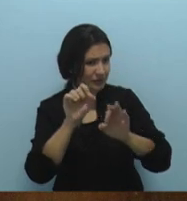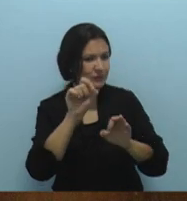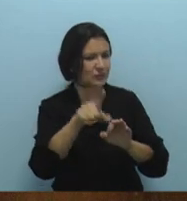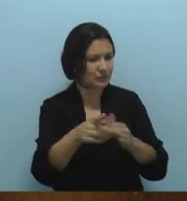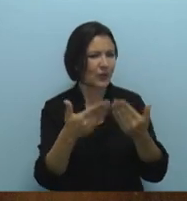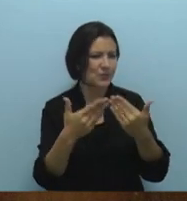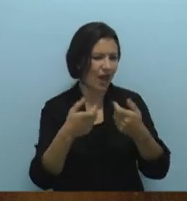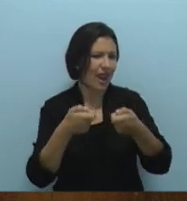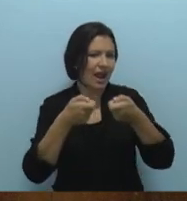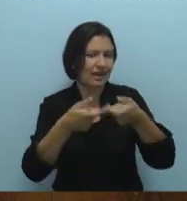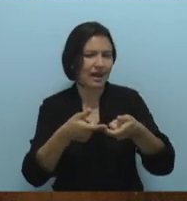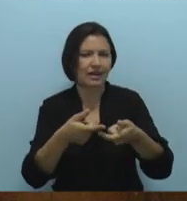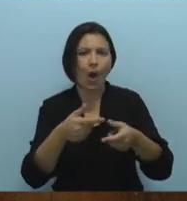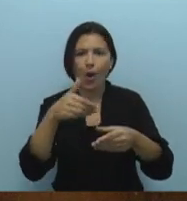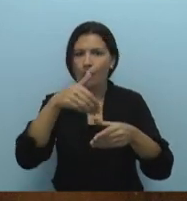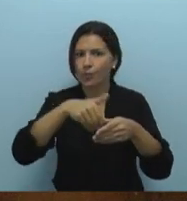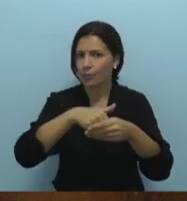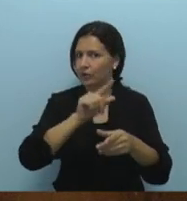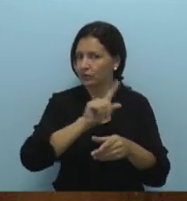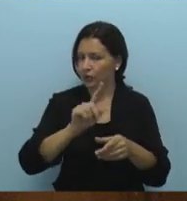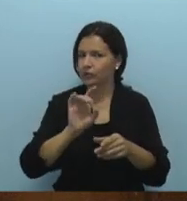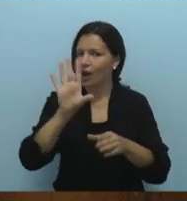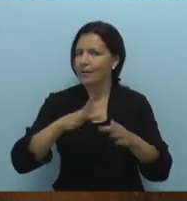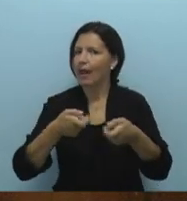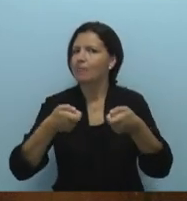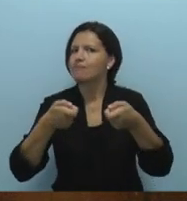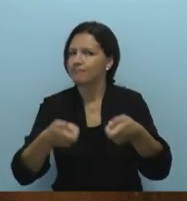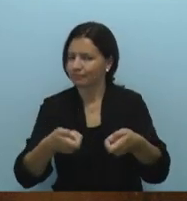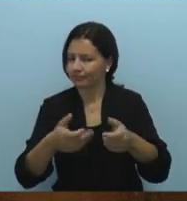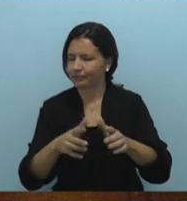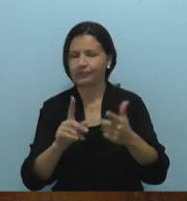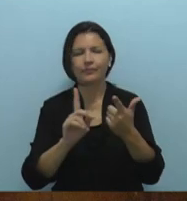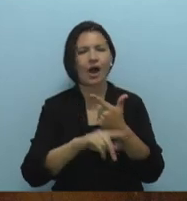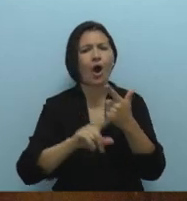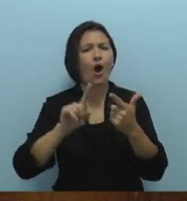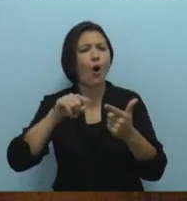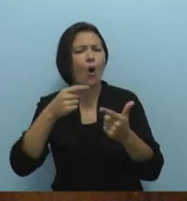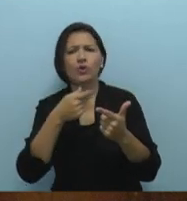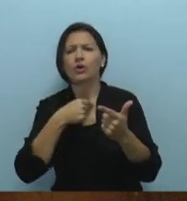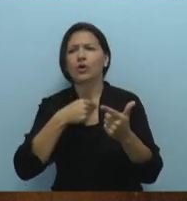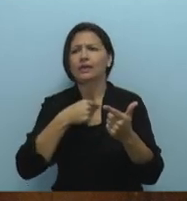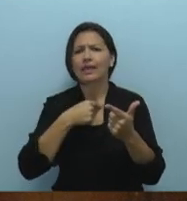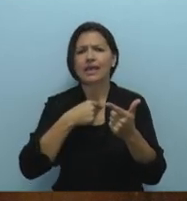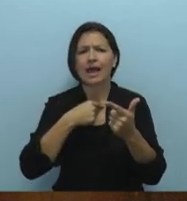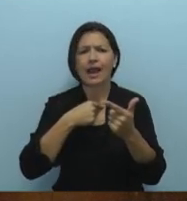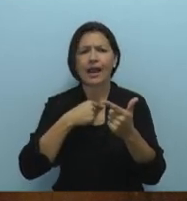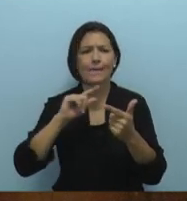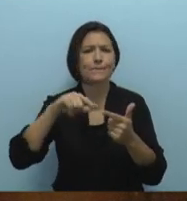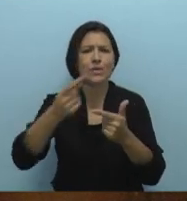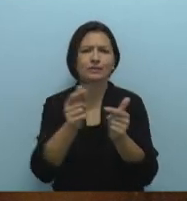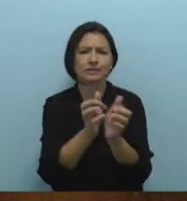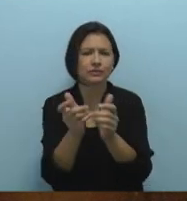sobre tablas, solo ingresos, a las solicitudes de preferencia y algún eventual cambio de giro de